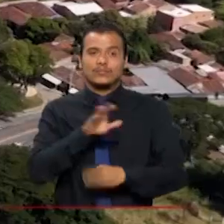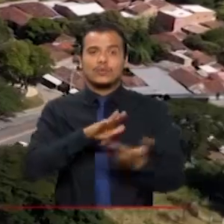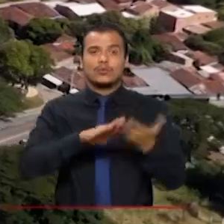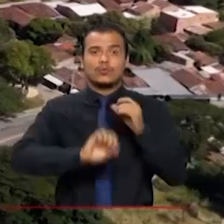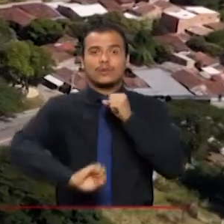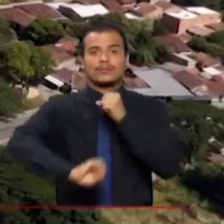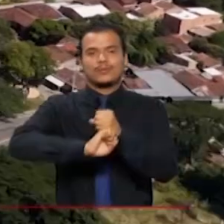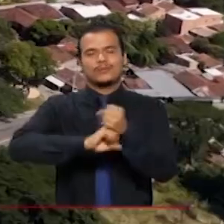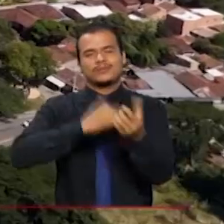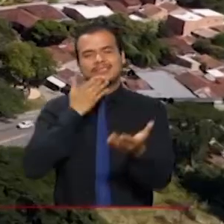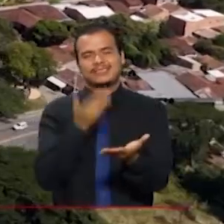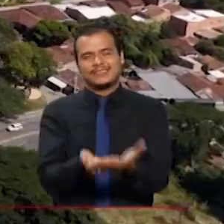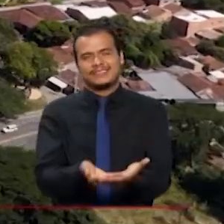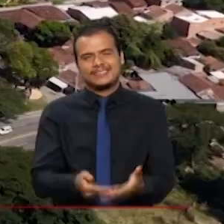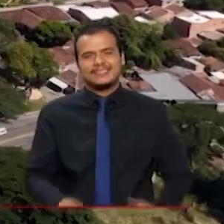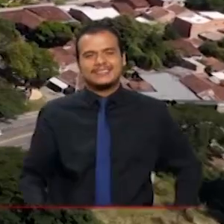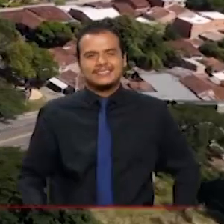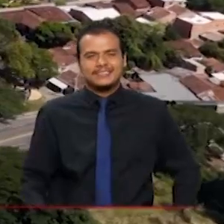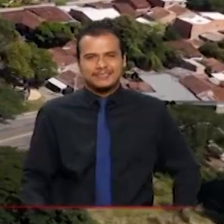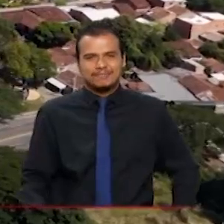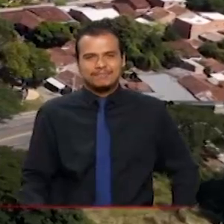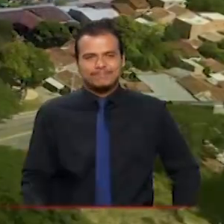grata participación.